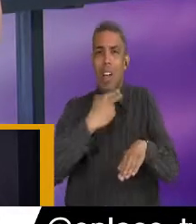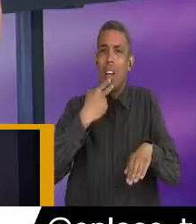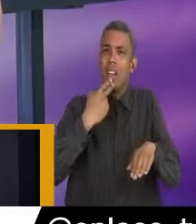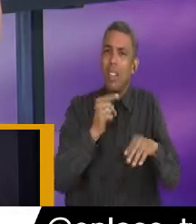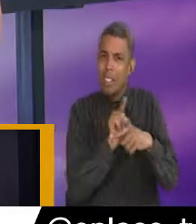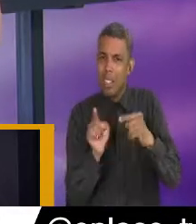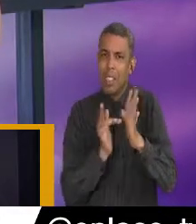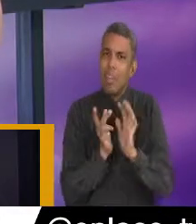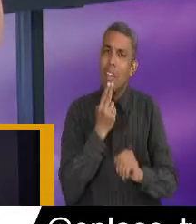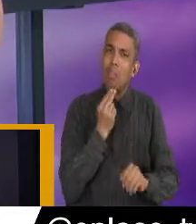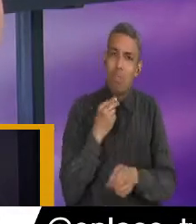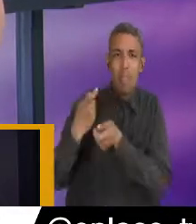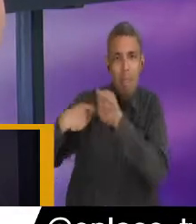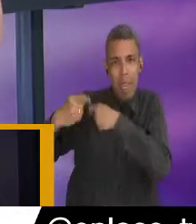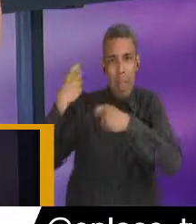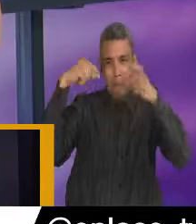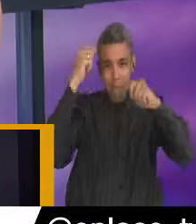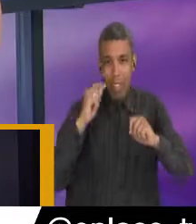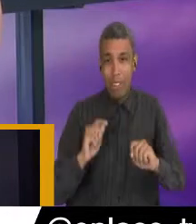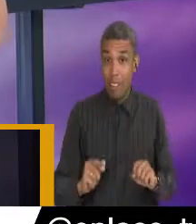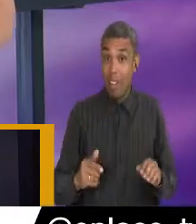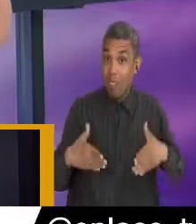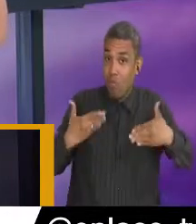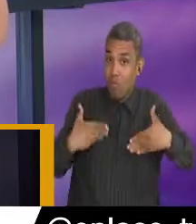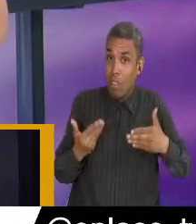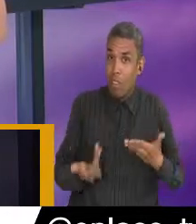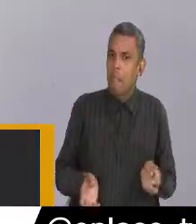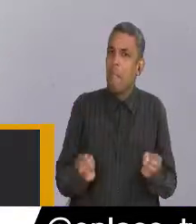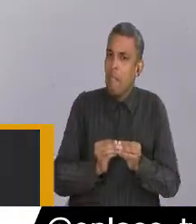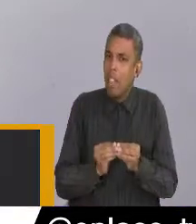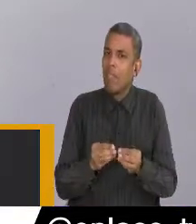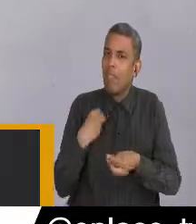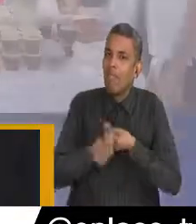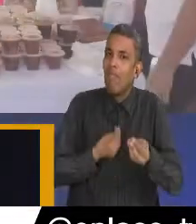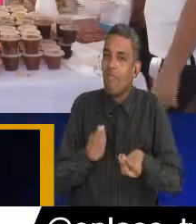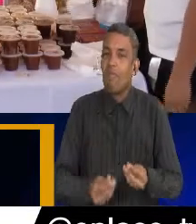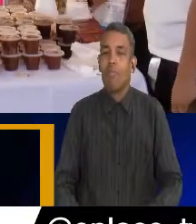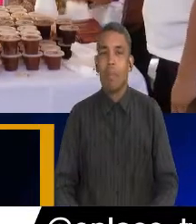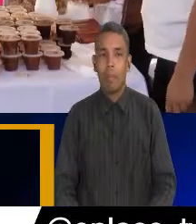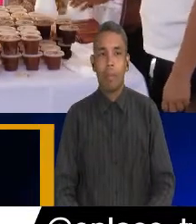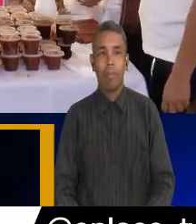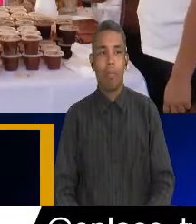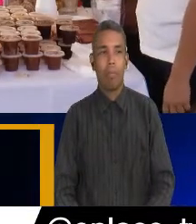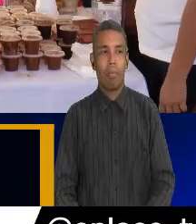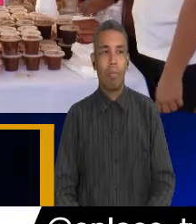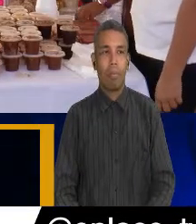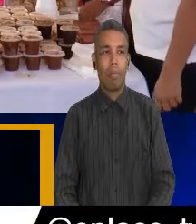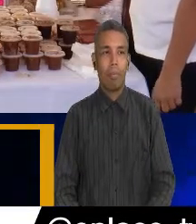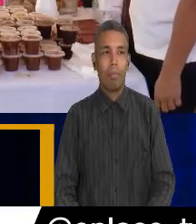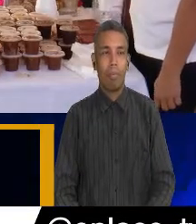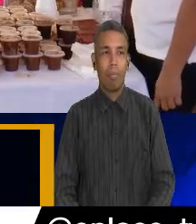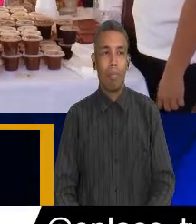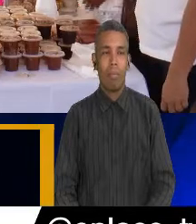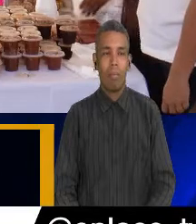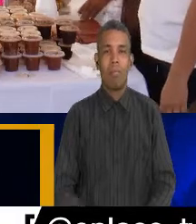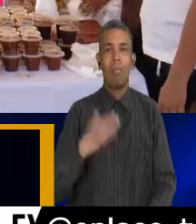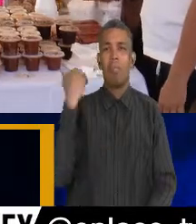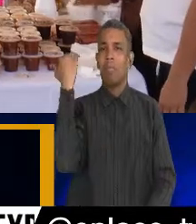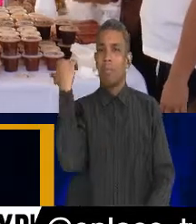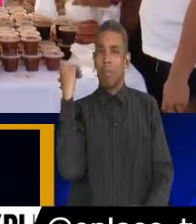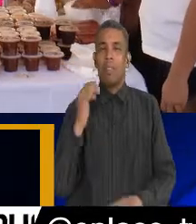esta oportunidad con el aniversario de nuestra tierra. ¿Qué actividades se han definido? Sí, claro que sí. Desde ayer comenzamos con lo que fue el Festival del Dulce desde el